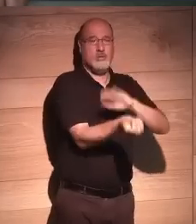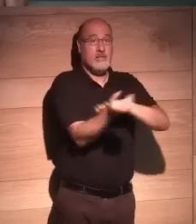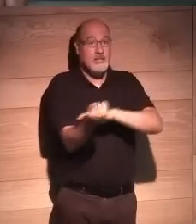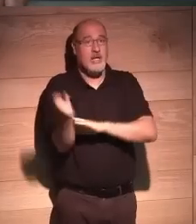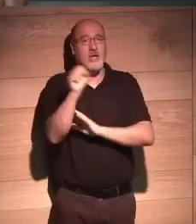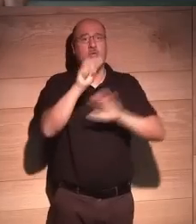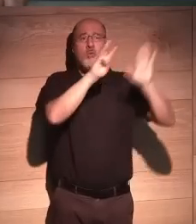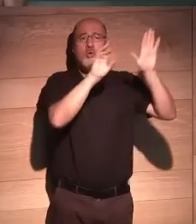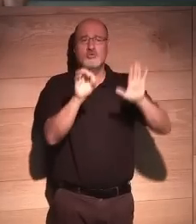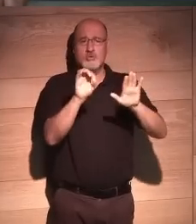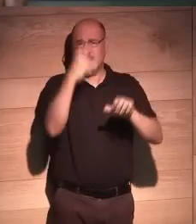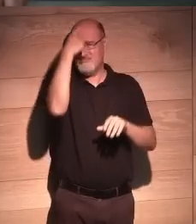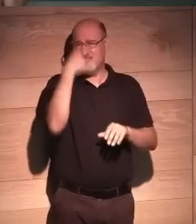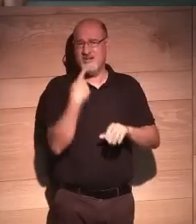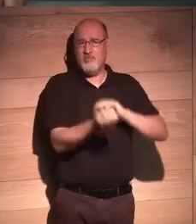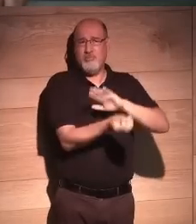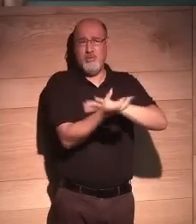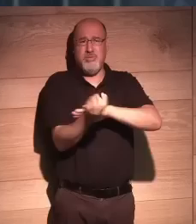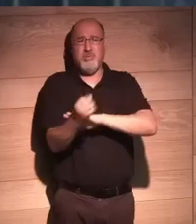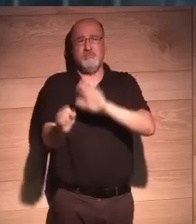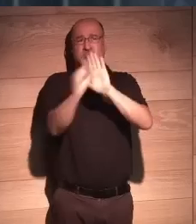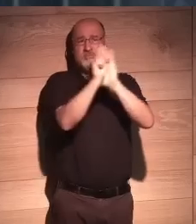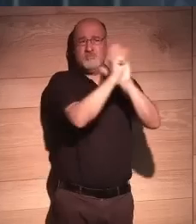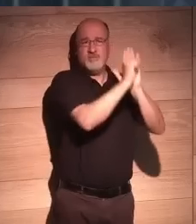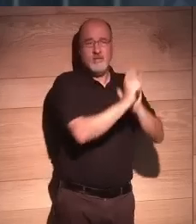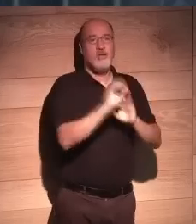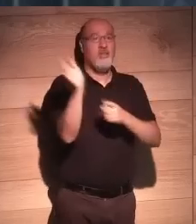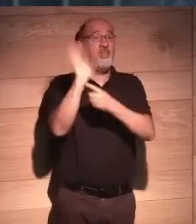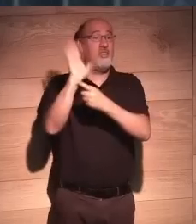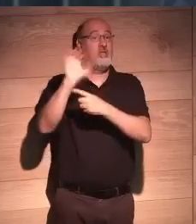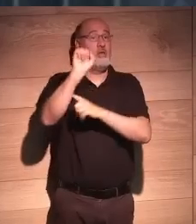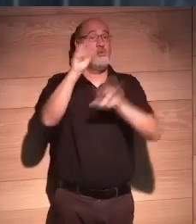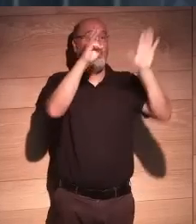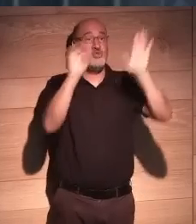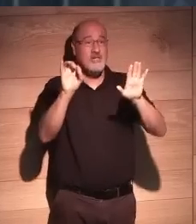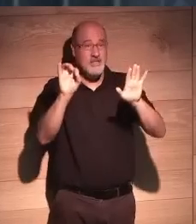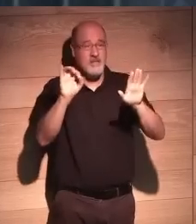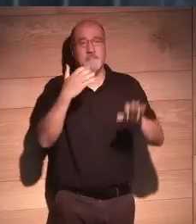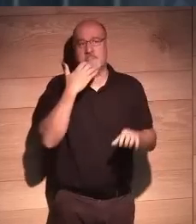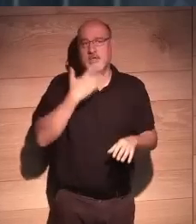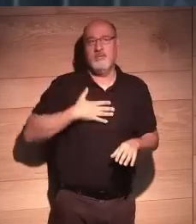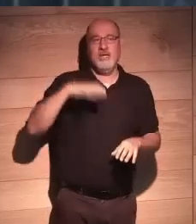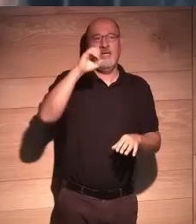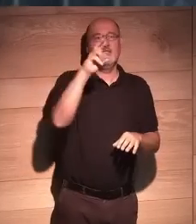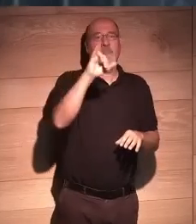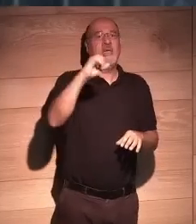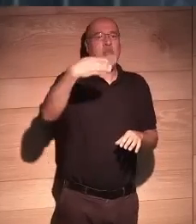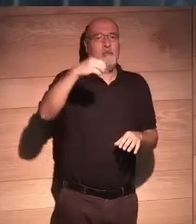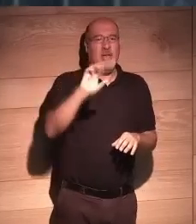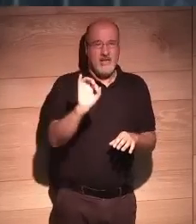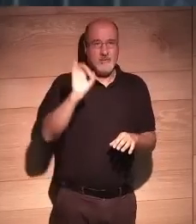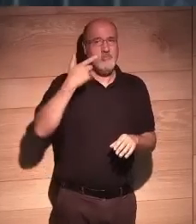los 80 fueron muy iconográficos, realmente, ¿no? El cine de los 80, el cine, por ejemplo, de Spielberg, tú lo